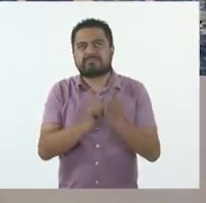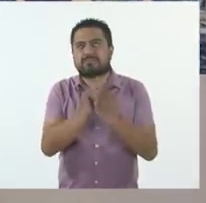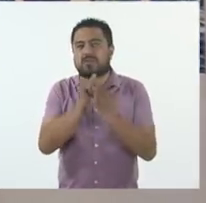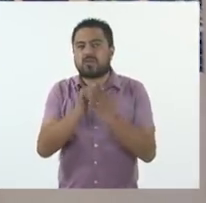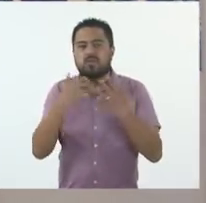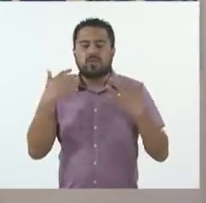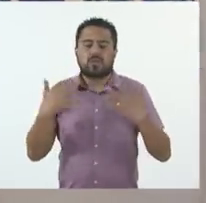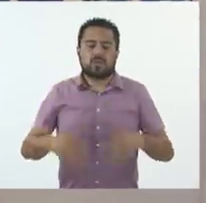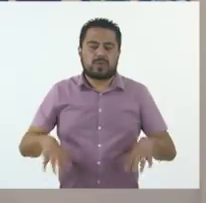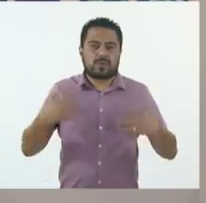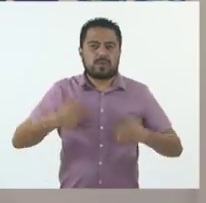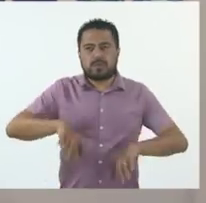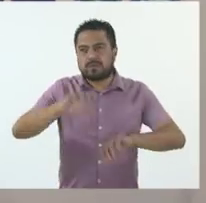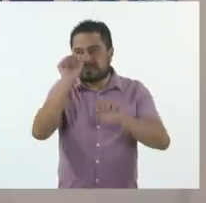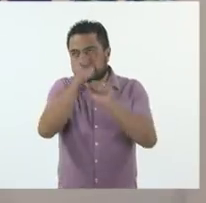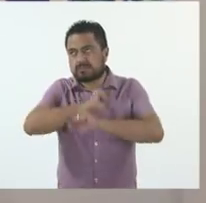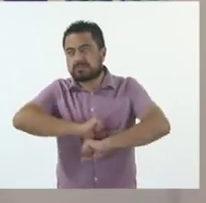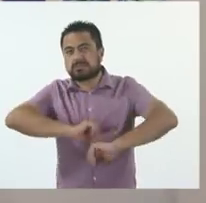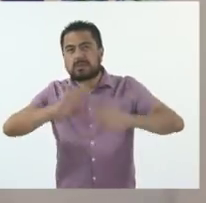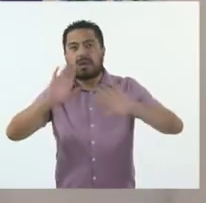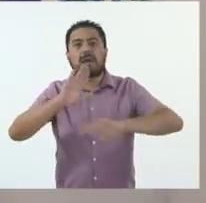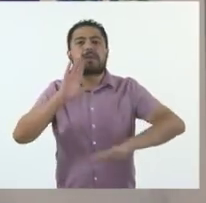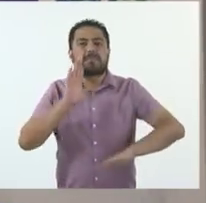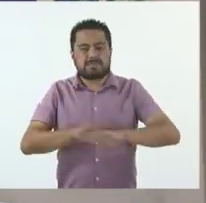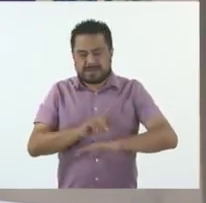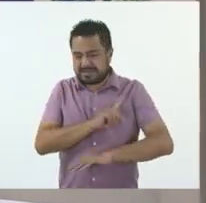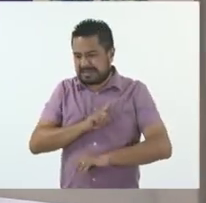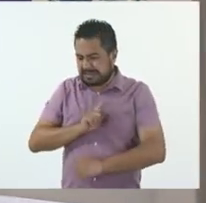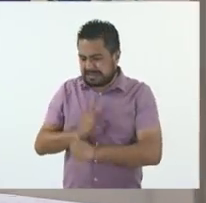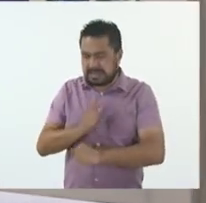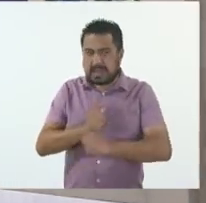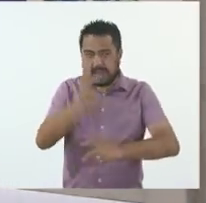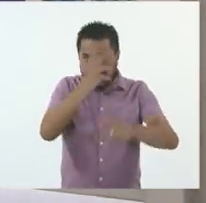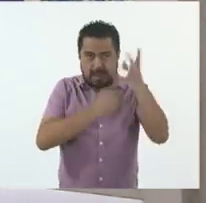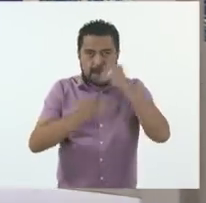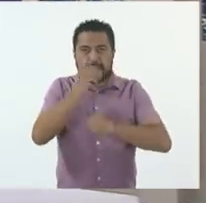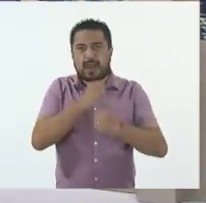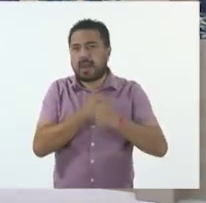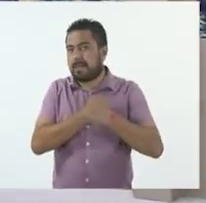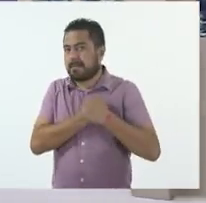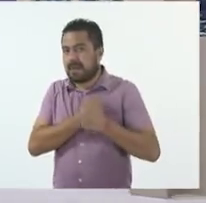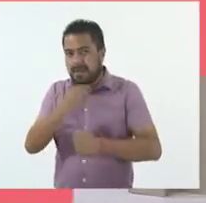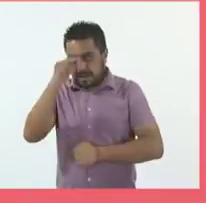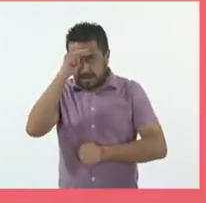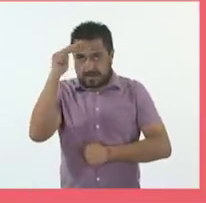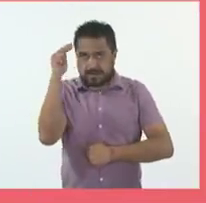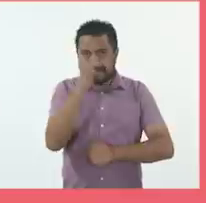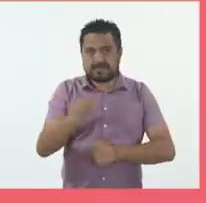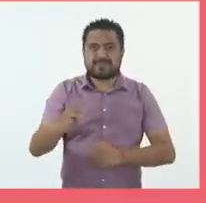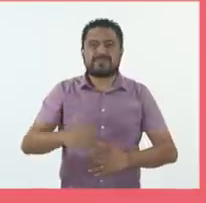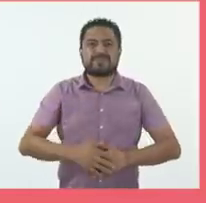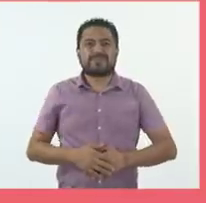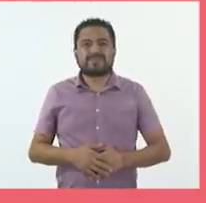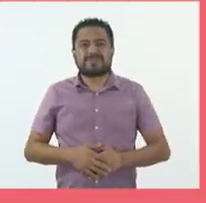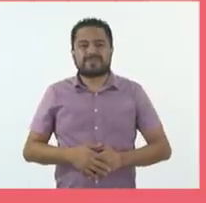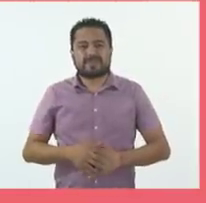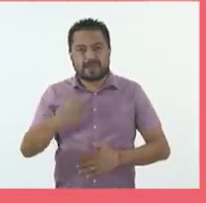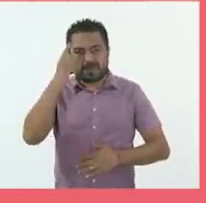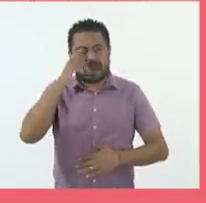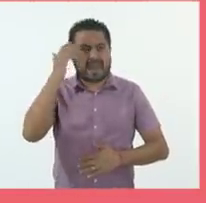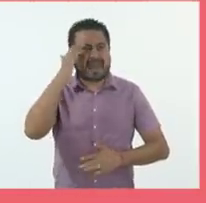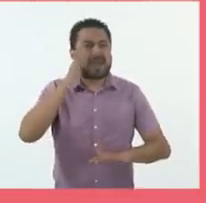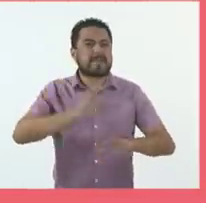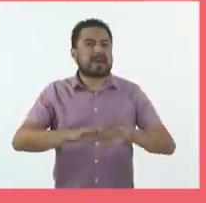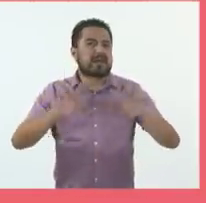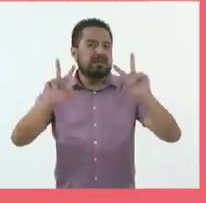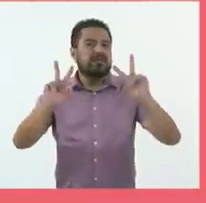han deslumbrado. Aún hay más que descubrir en Aprendiendo a Amar a México. Para conocer más